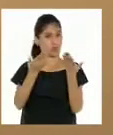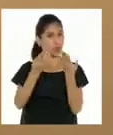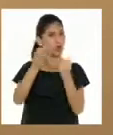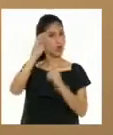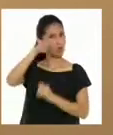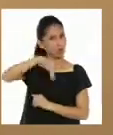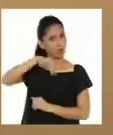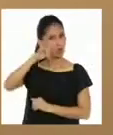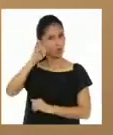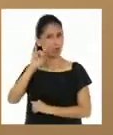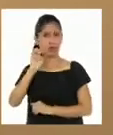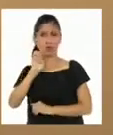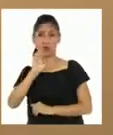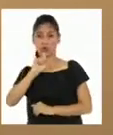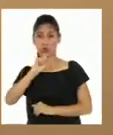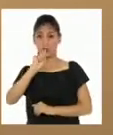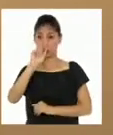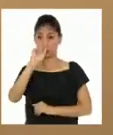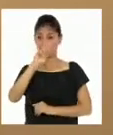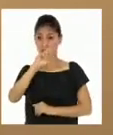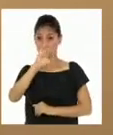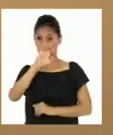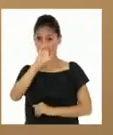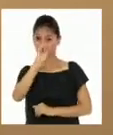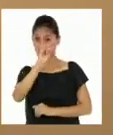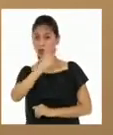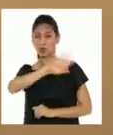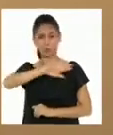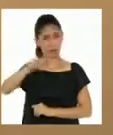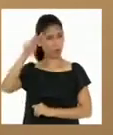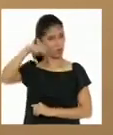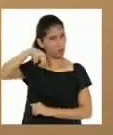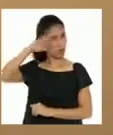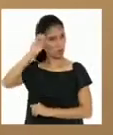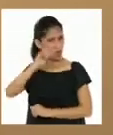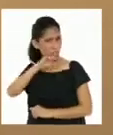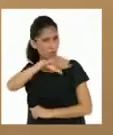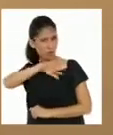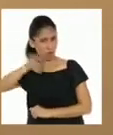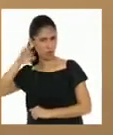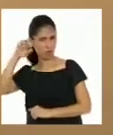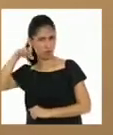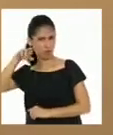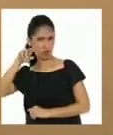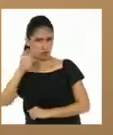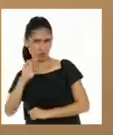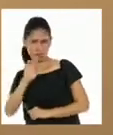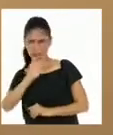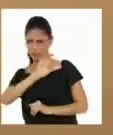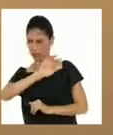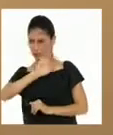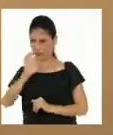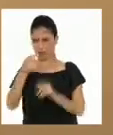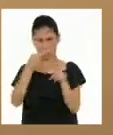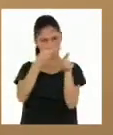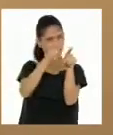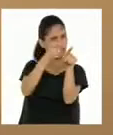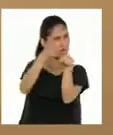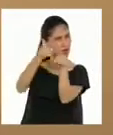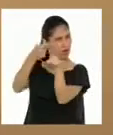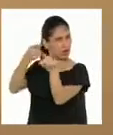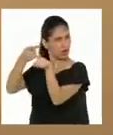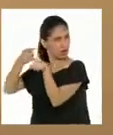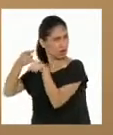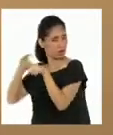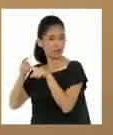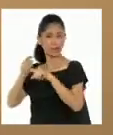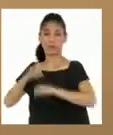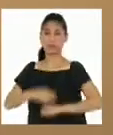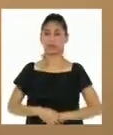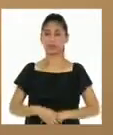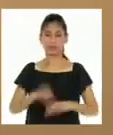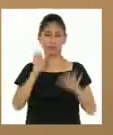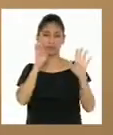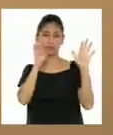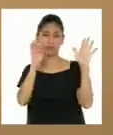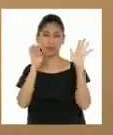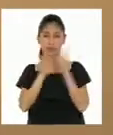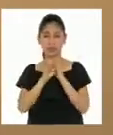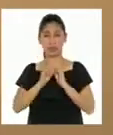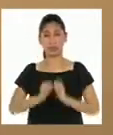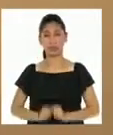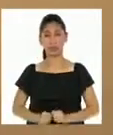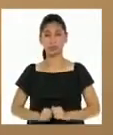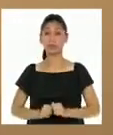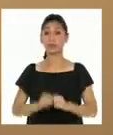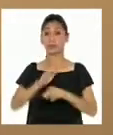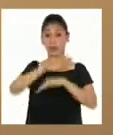probabilístico tenemos el muestreo por conveniencia, muestreo por juicio, muestreo por cuotas y muestreo de bola de nieve. Por ejemplo, dentro